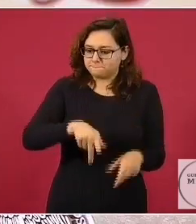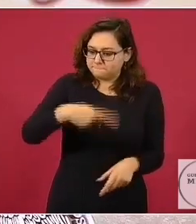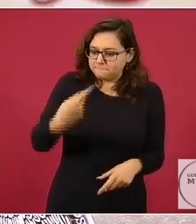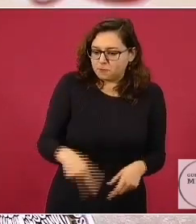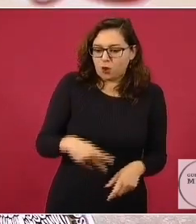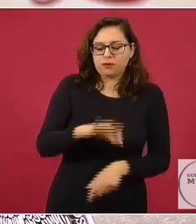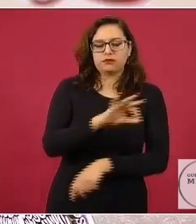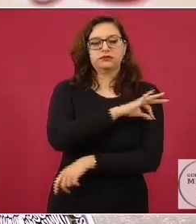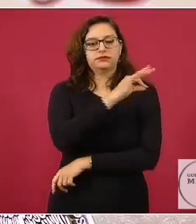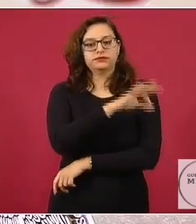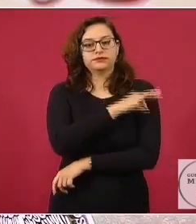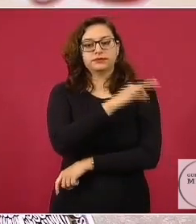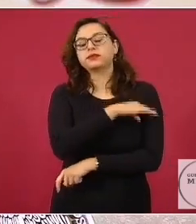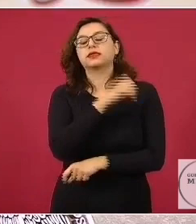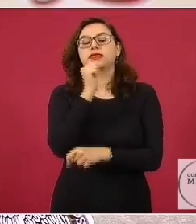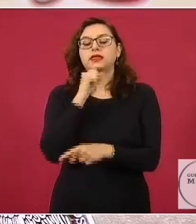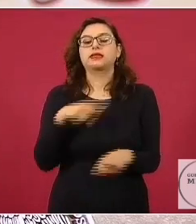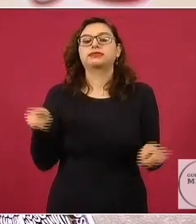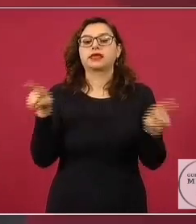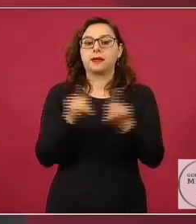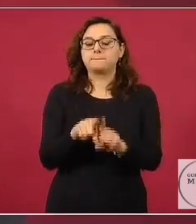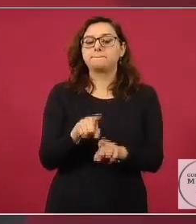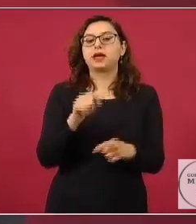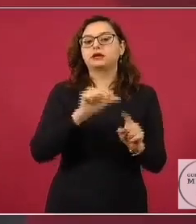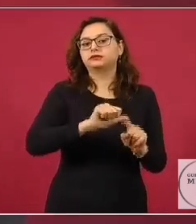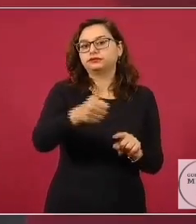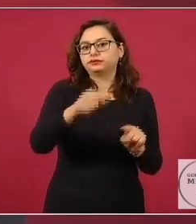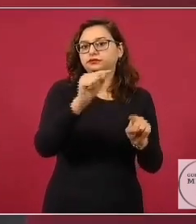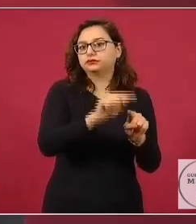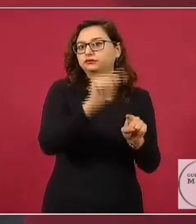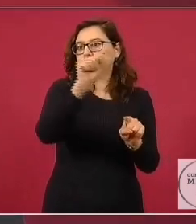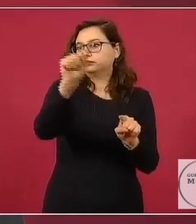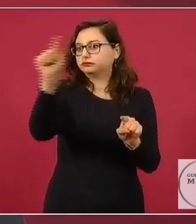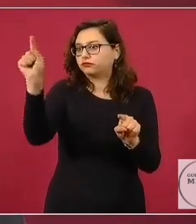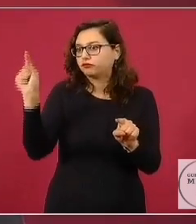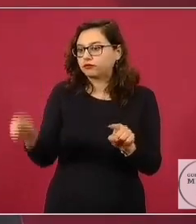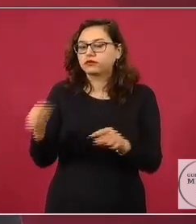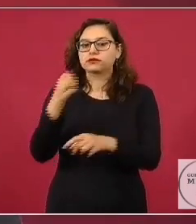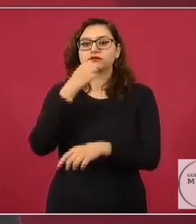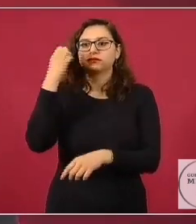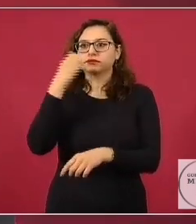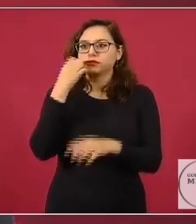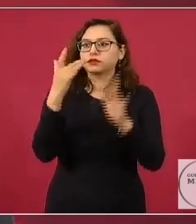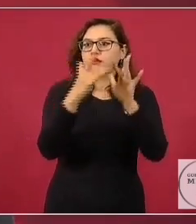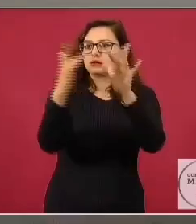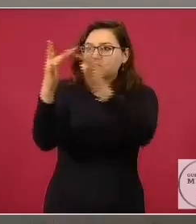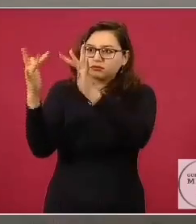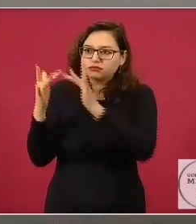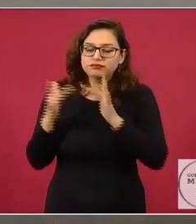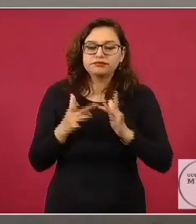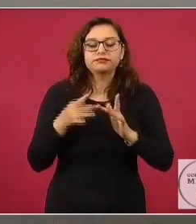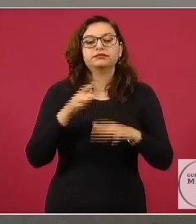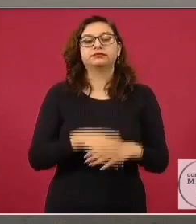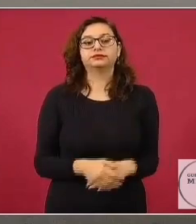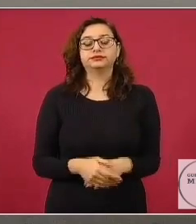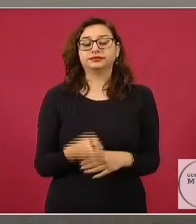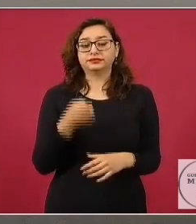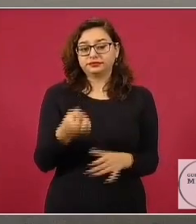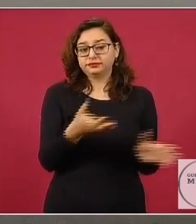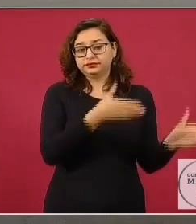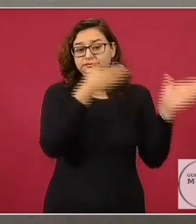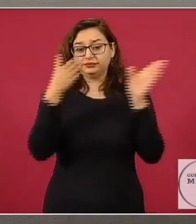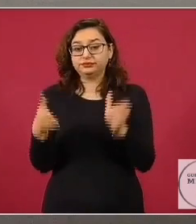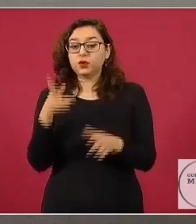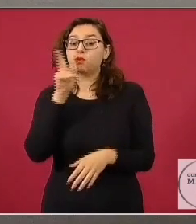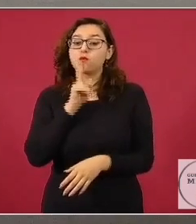y también con el sector público en las instituciones de investigación y educación superior. El ensayo clínico es muy importante.